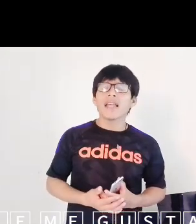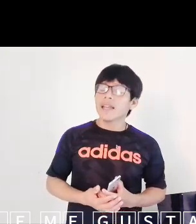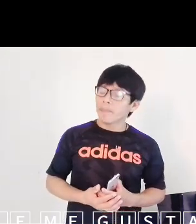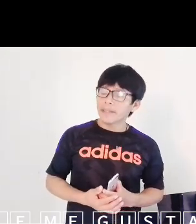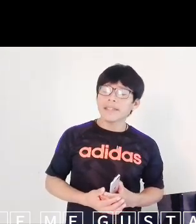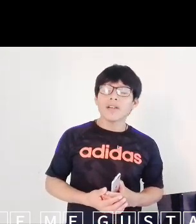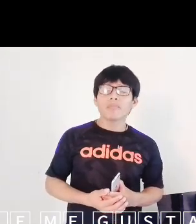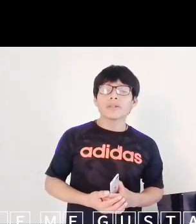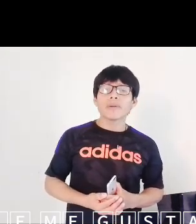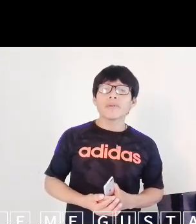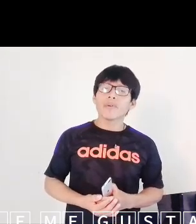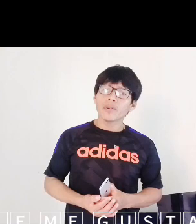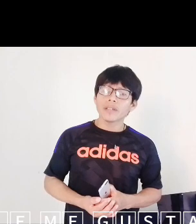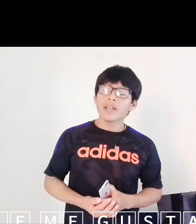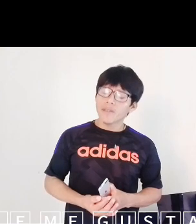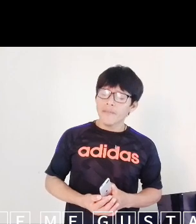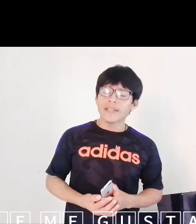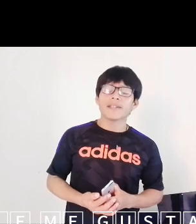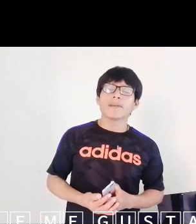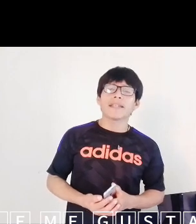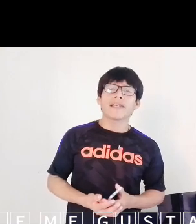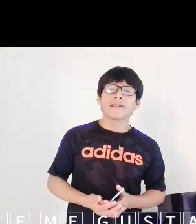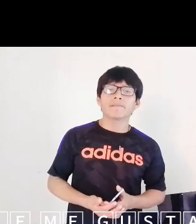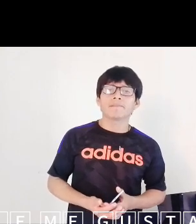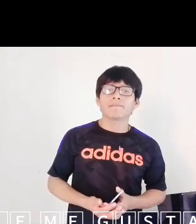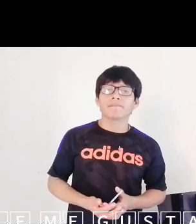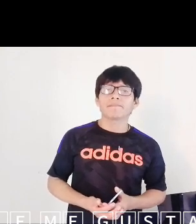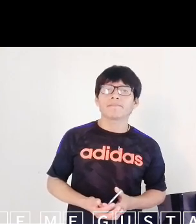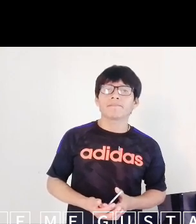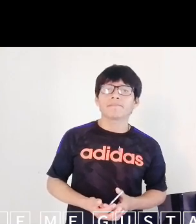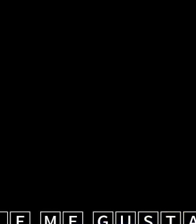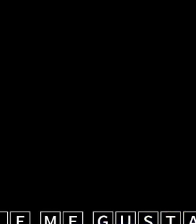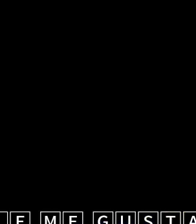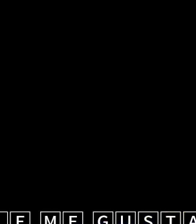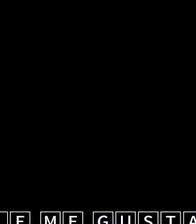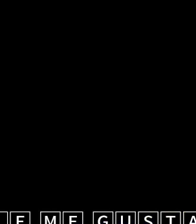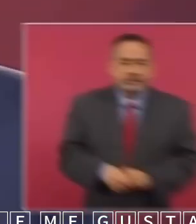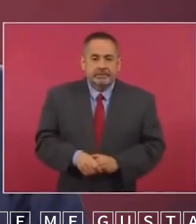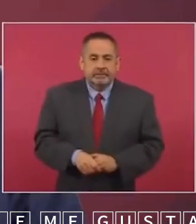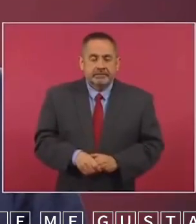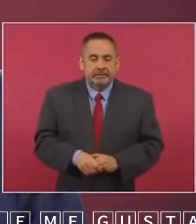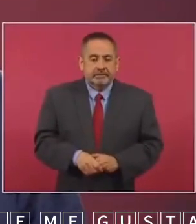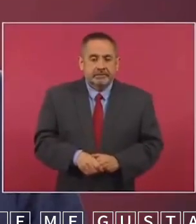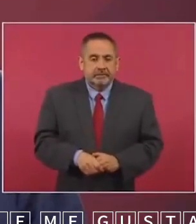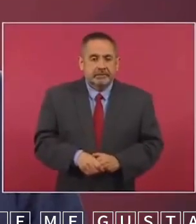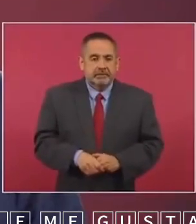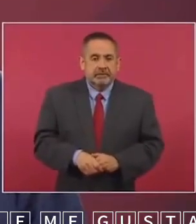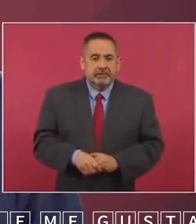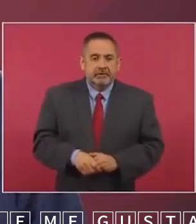dijo el presidente López Obrador hoy en conferencia mañanera. Yo estoy